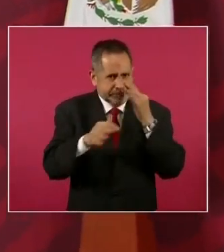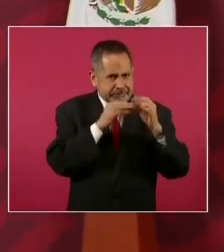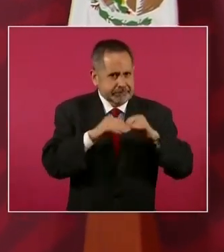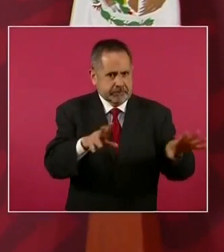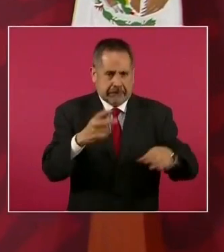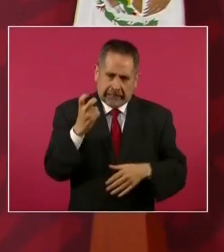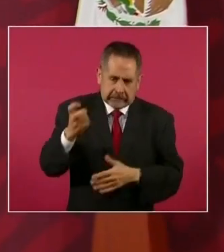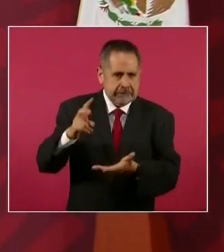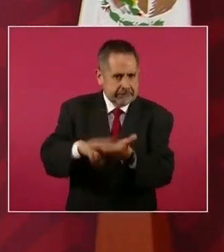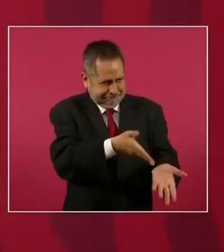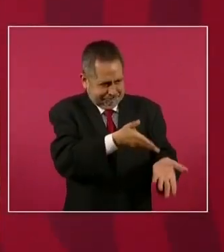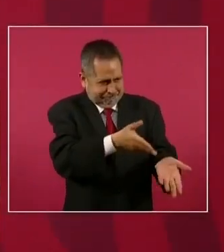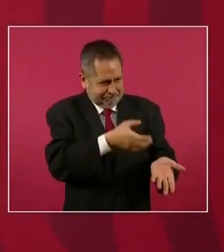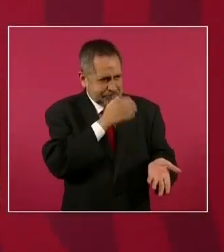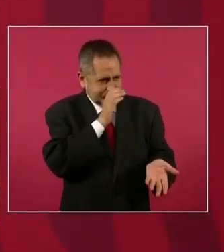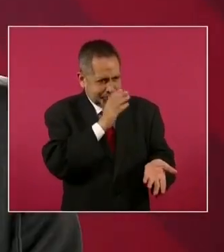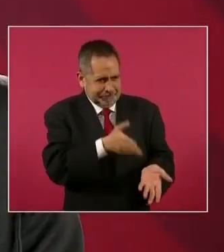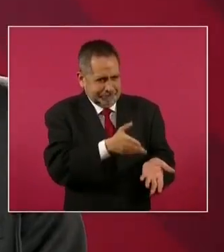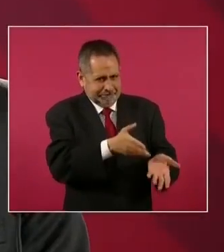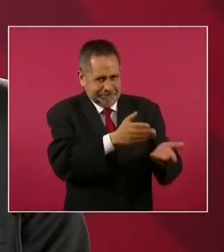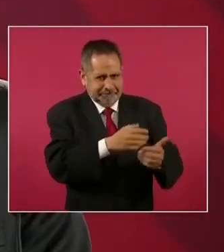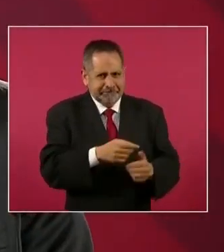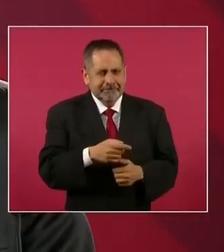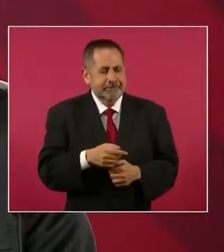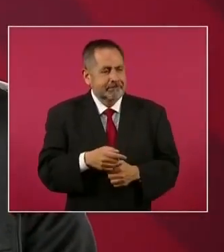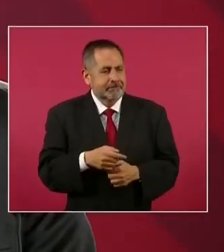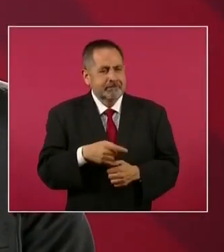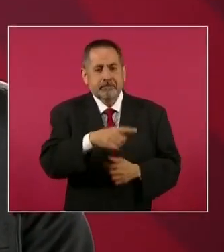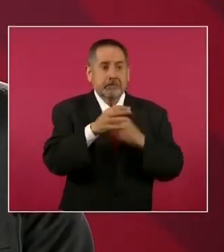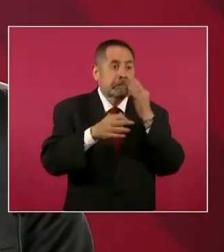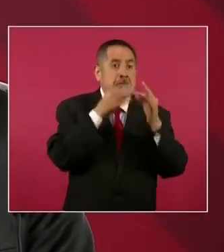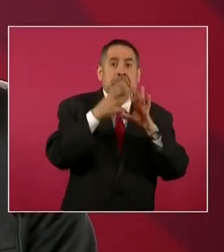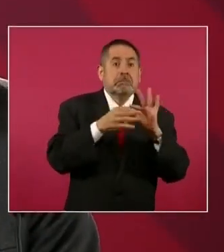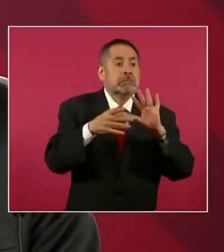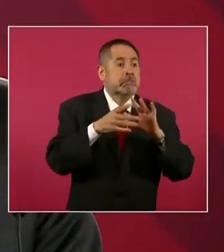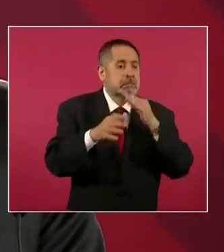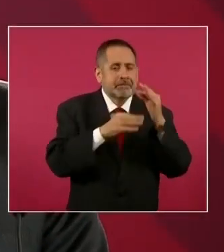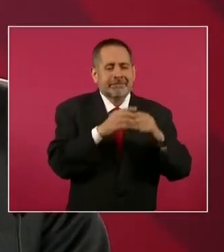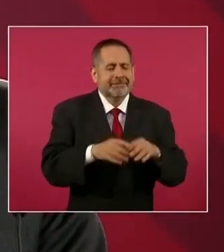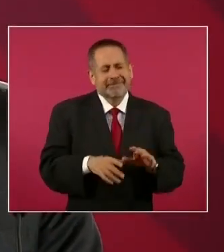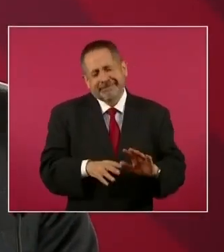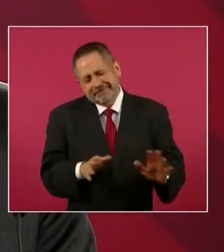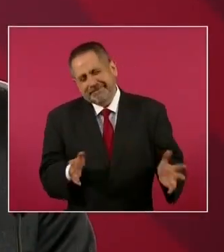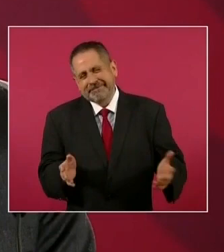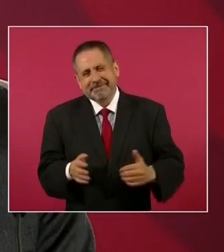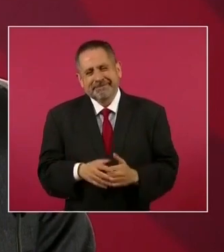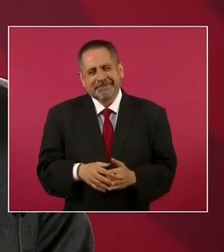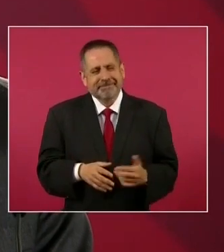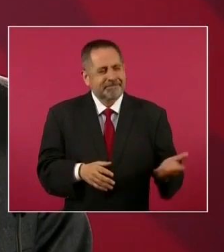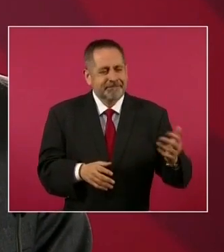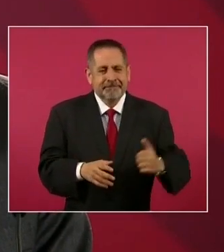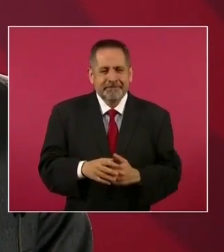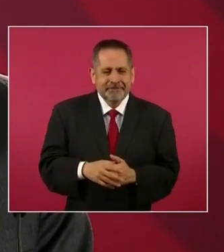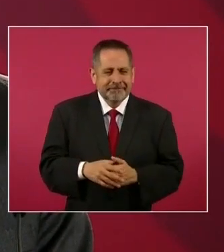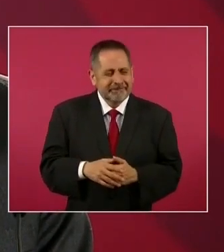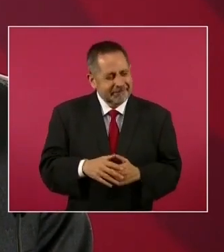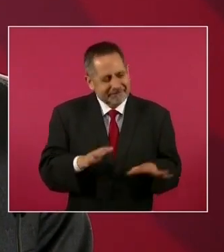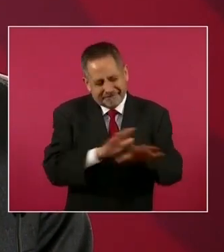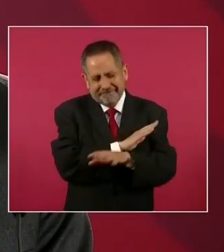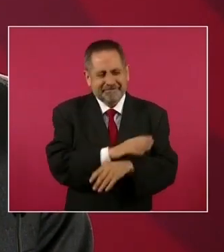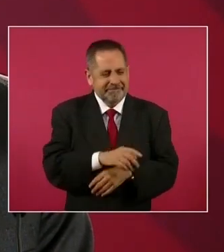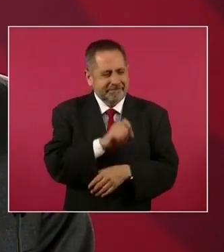Eso sí es nota. Y que los medios ya que le cambien,